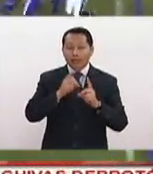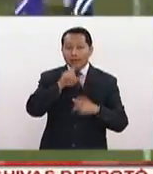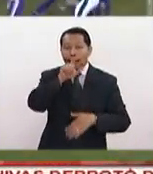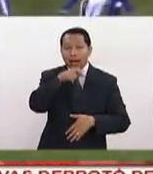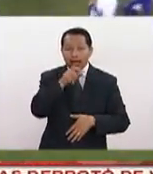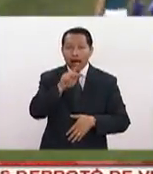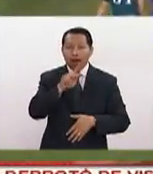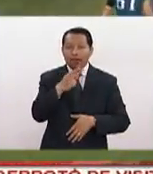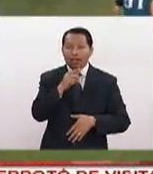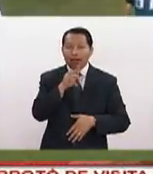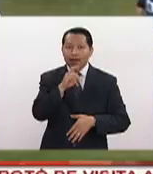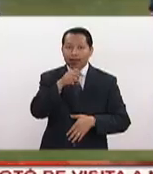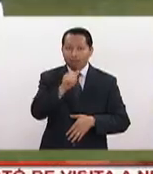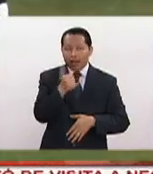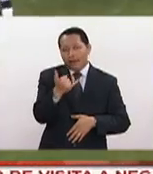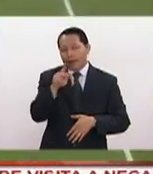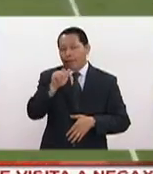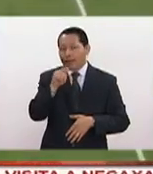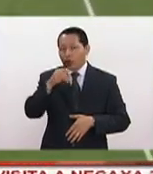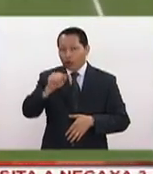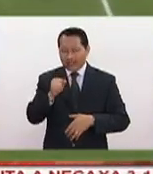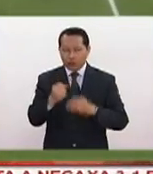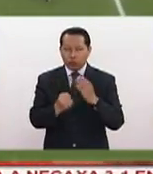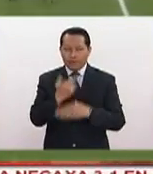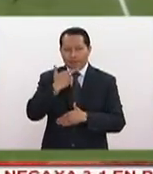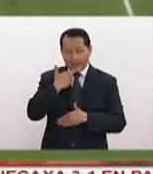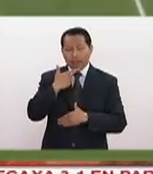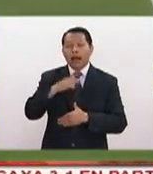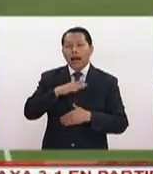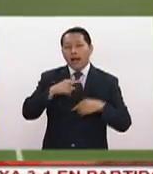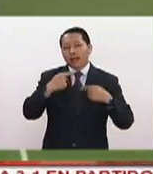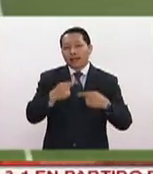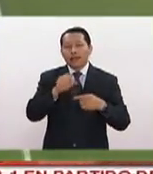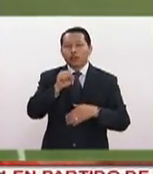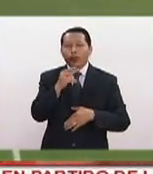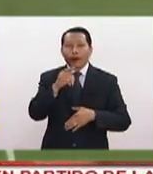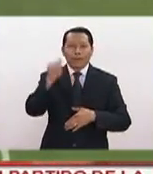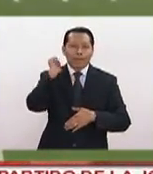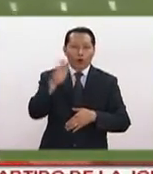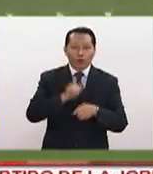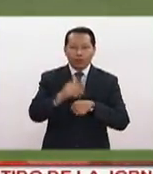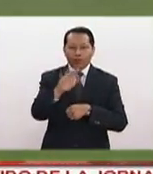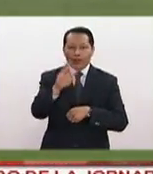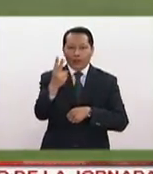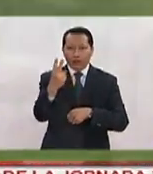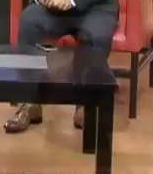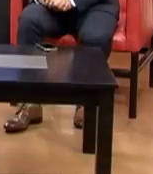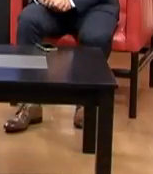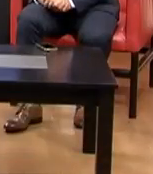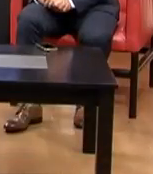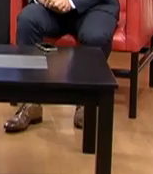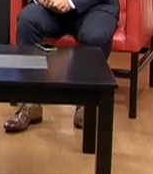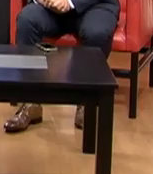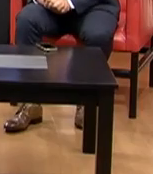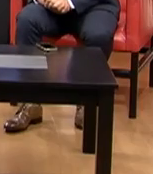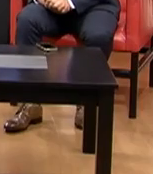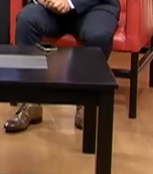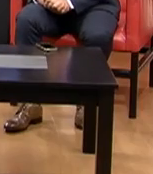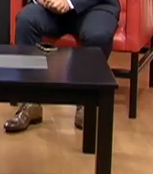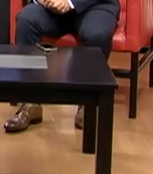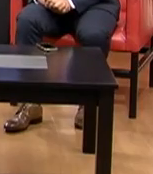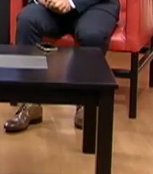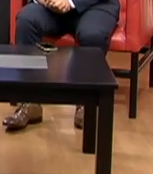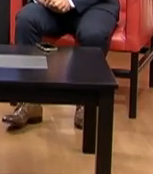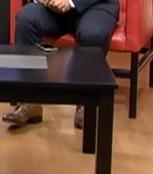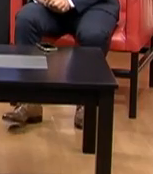Águilas de Filadelfia y Patriotas de Nueva Inglaterra disputarán el Super Bowl 52. Qué gusto iniciar una